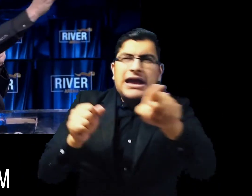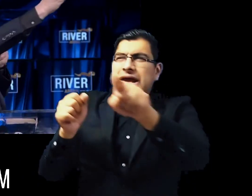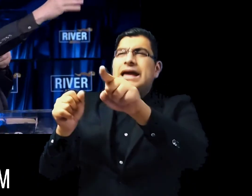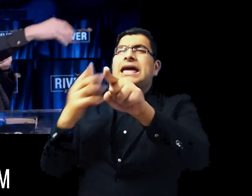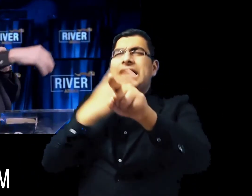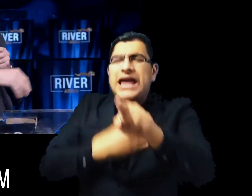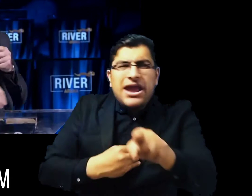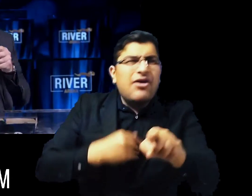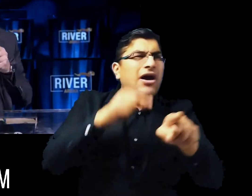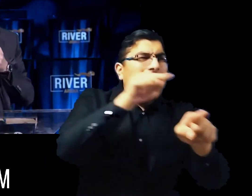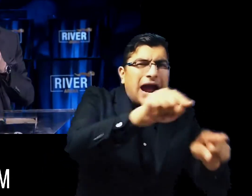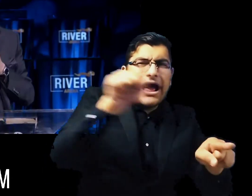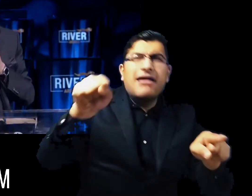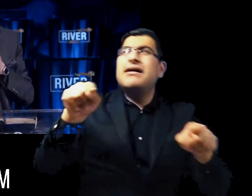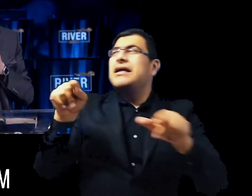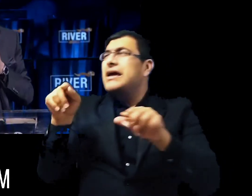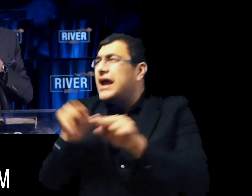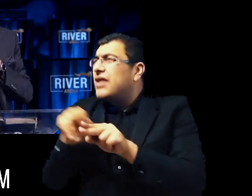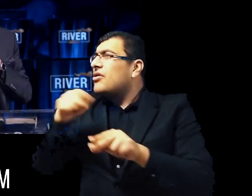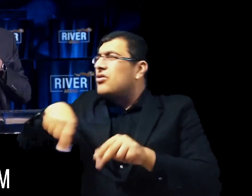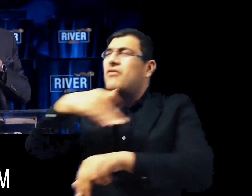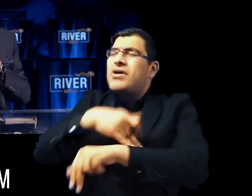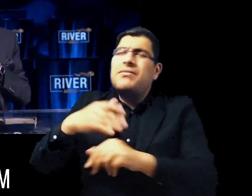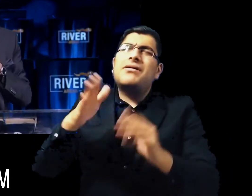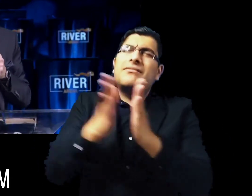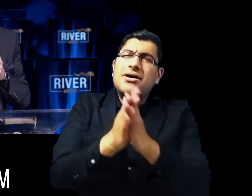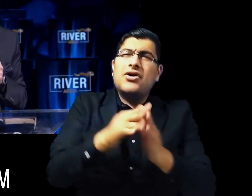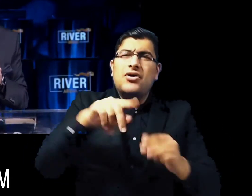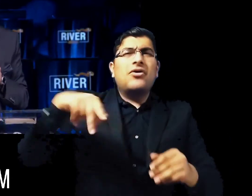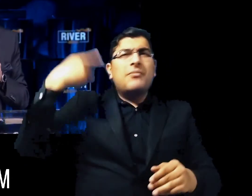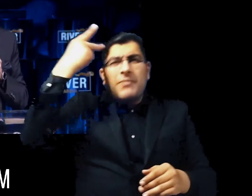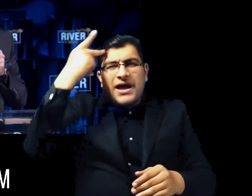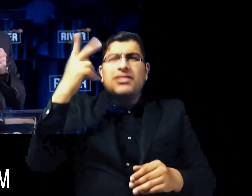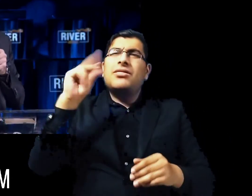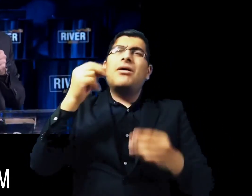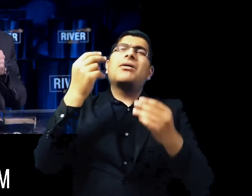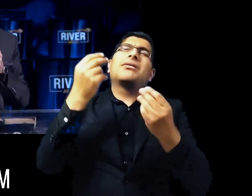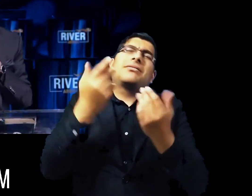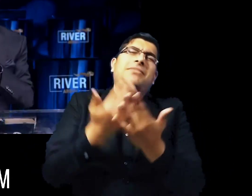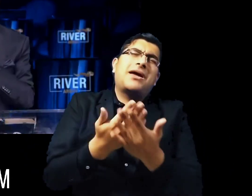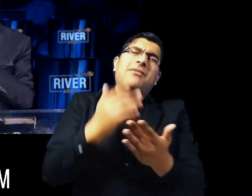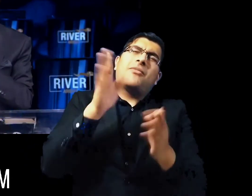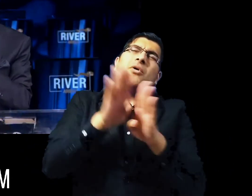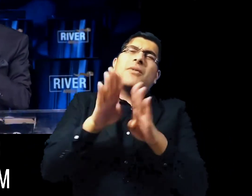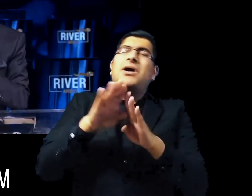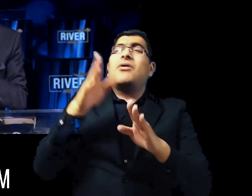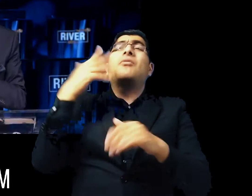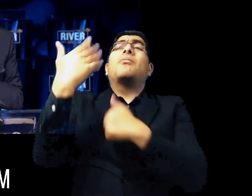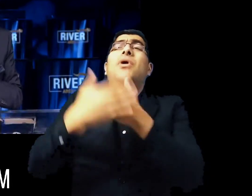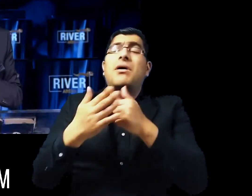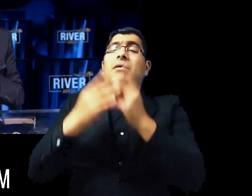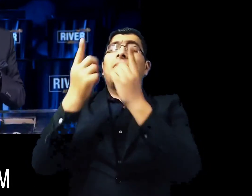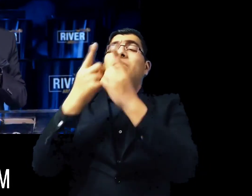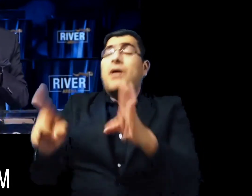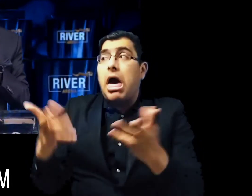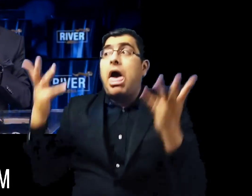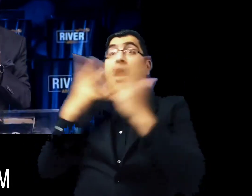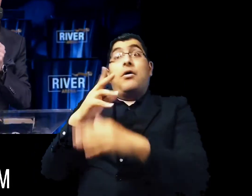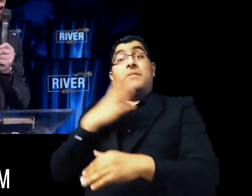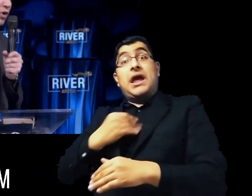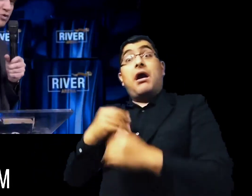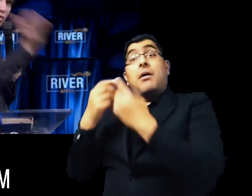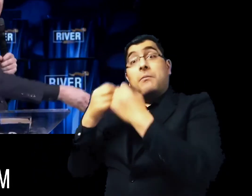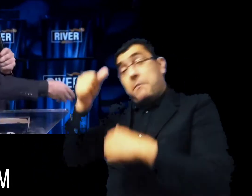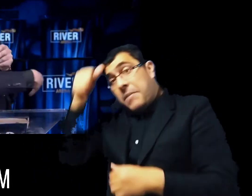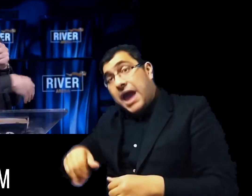hijos, nietos. Mis queridos consiervos, no esperen fracasar en sus propios matrimonios o que sus propios hijos